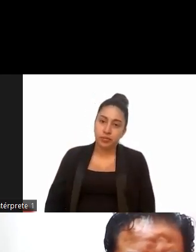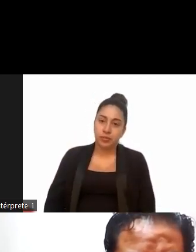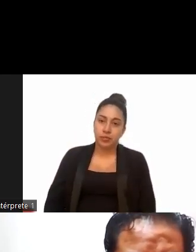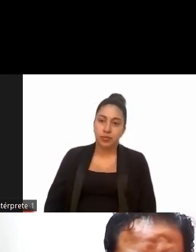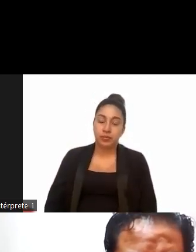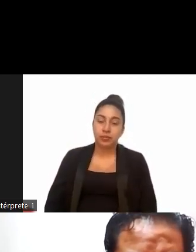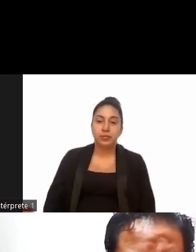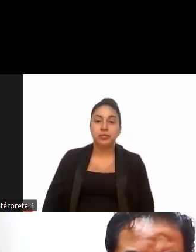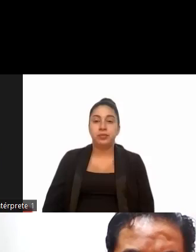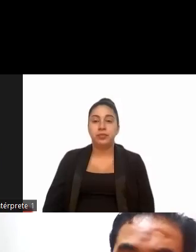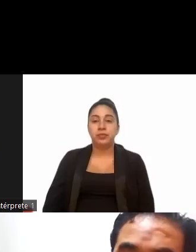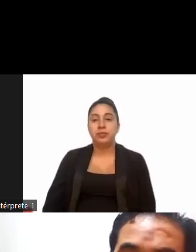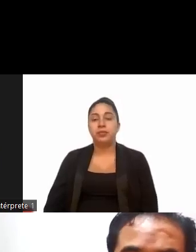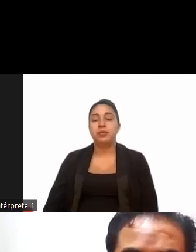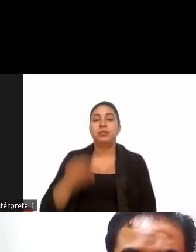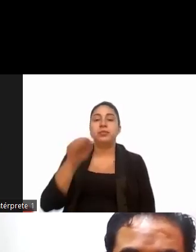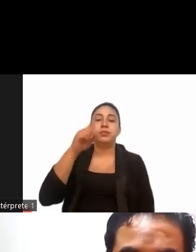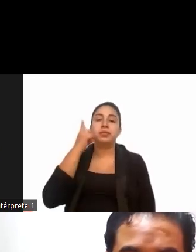Diputado Gonzalo Espina Miranda.